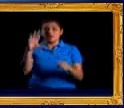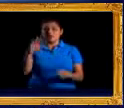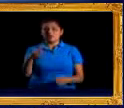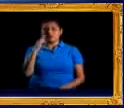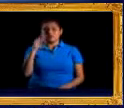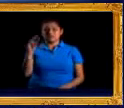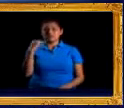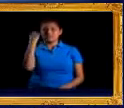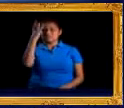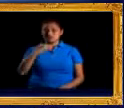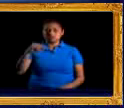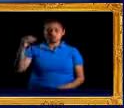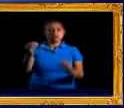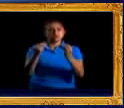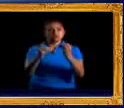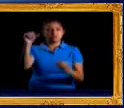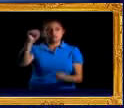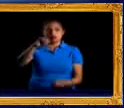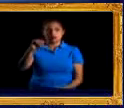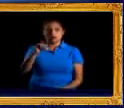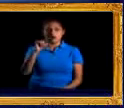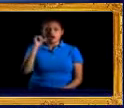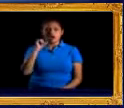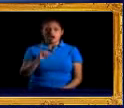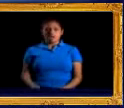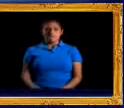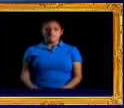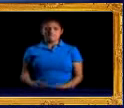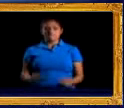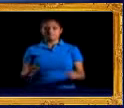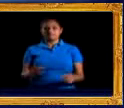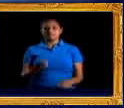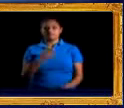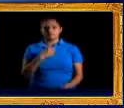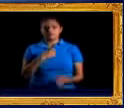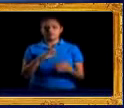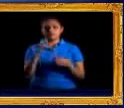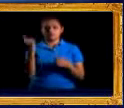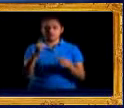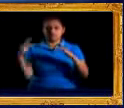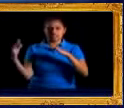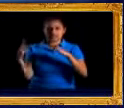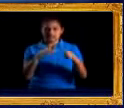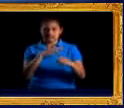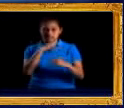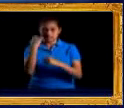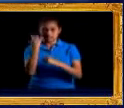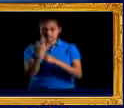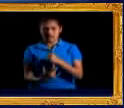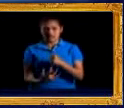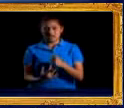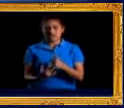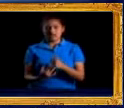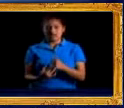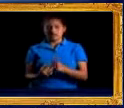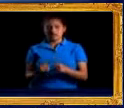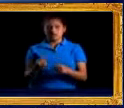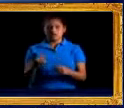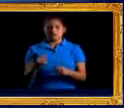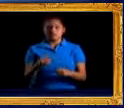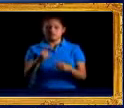espíritu perverso, autor de todas las guerras, de las hambres, de los derramamientos de sangre por el